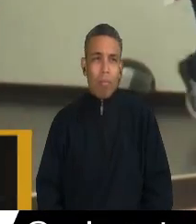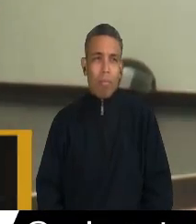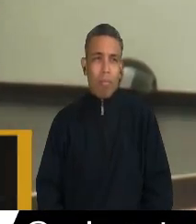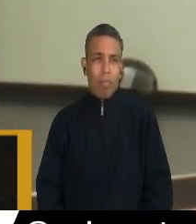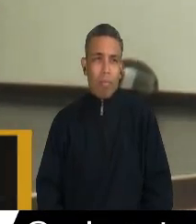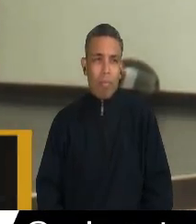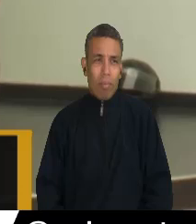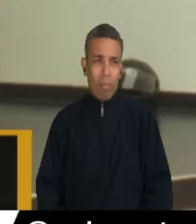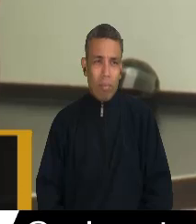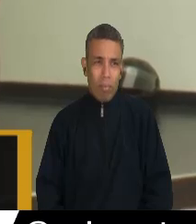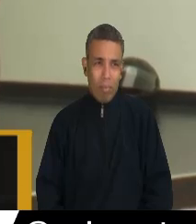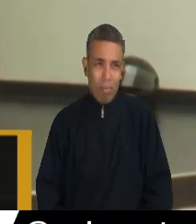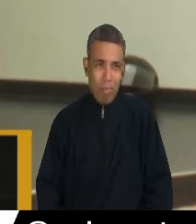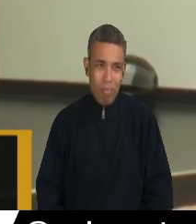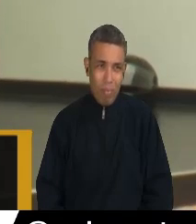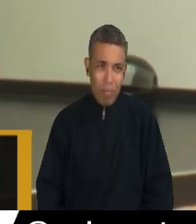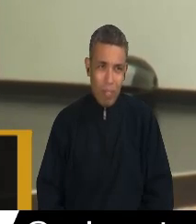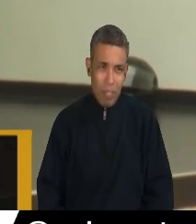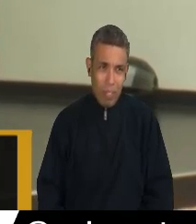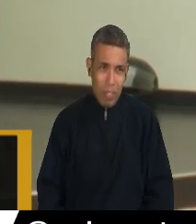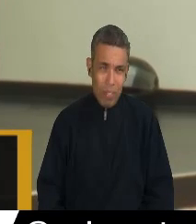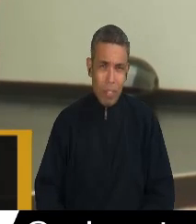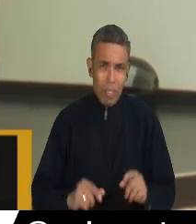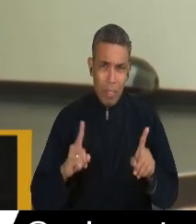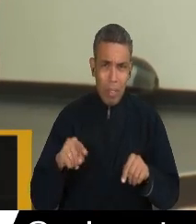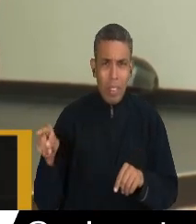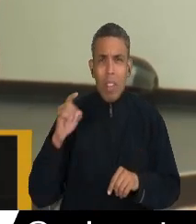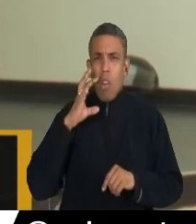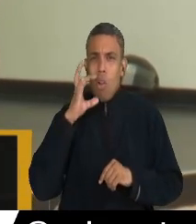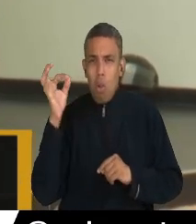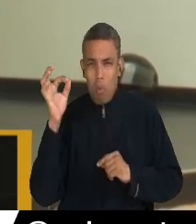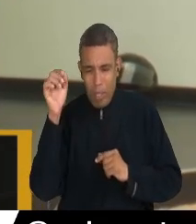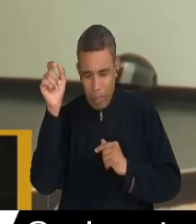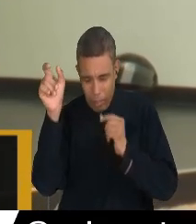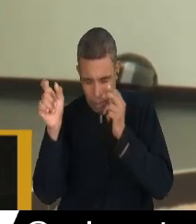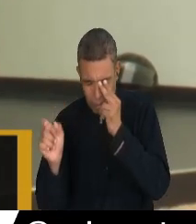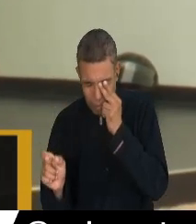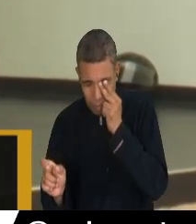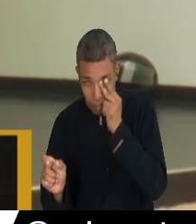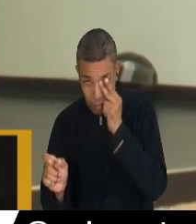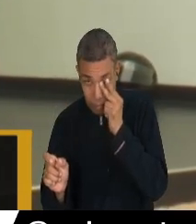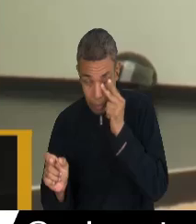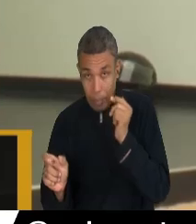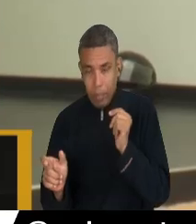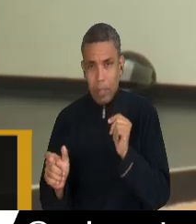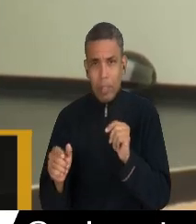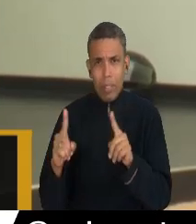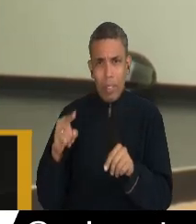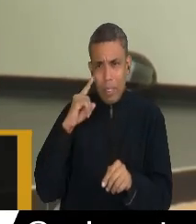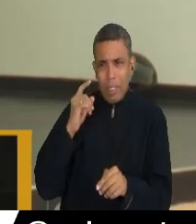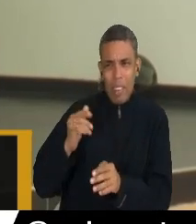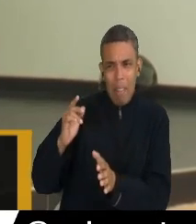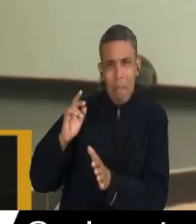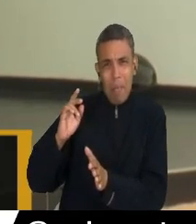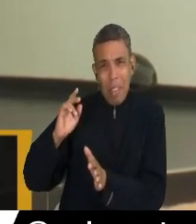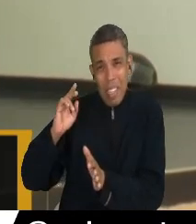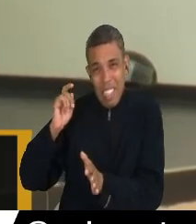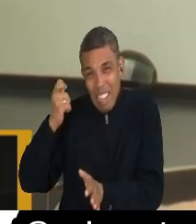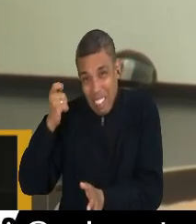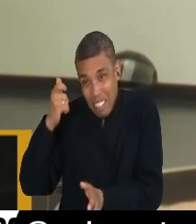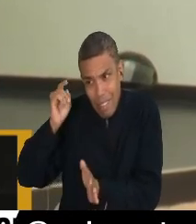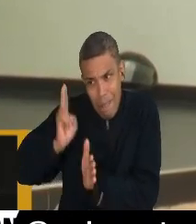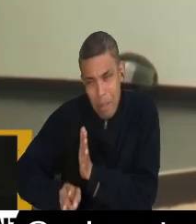sobre un hombre, al parecer habitante de la calle, que resultó herido con arma blanca a la altura del corregimiento del Llanito, y también sobre un homicidio que se registró hace